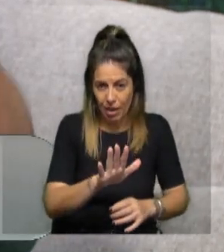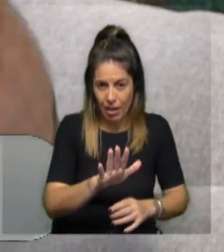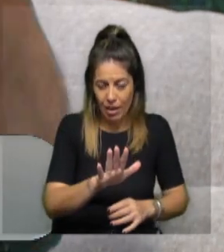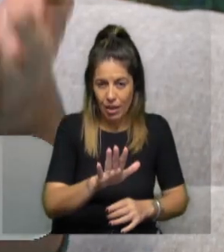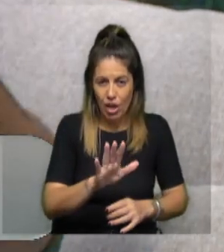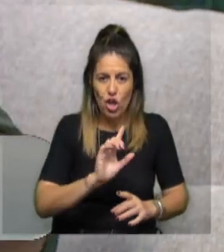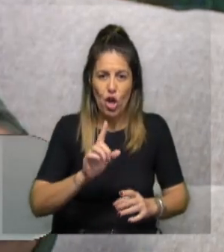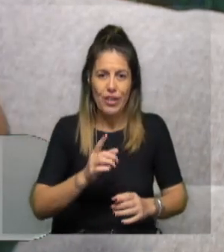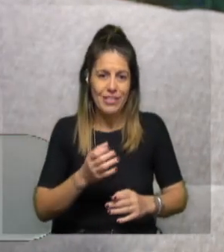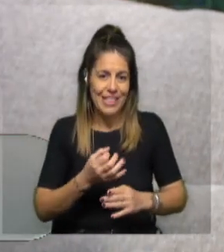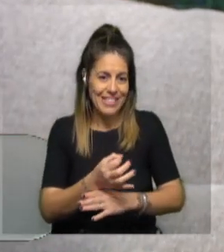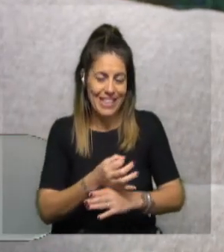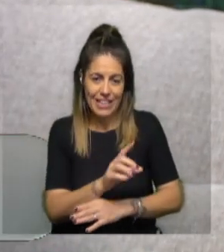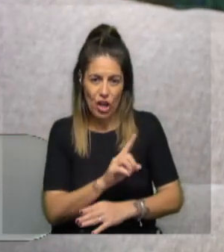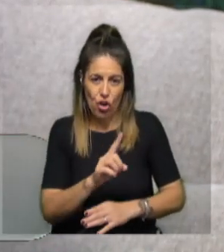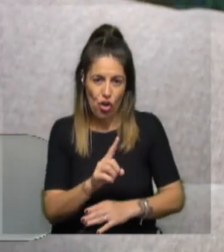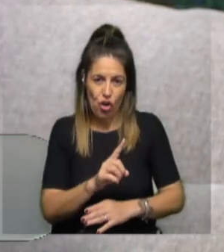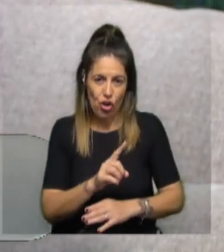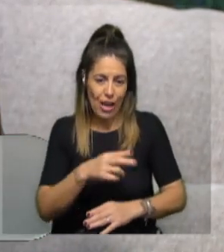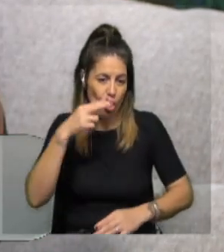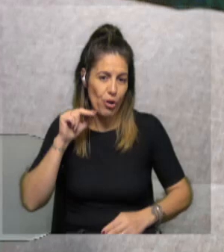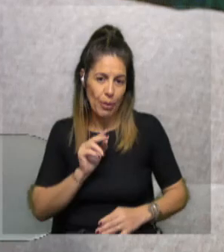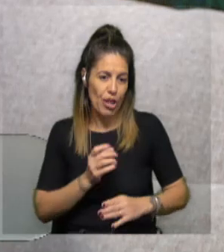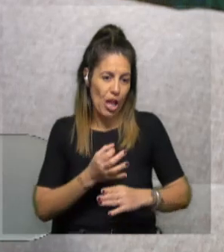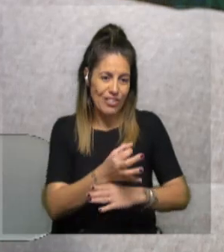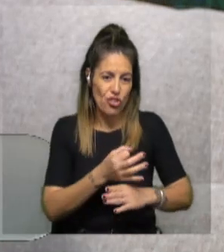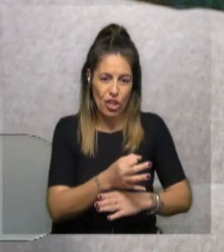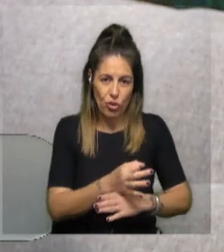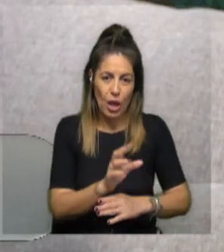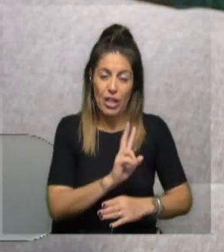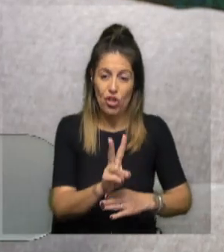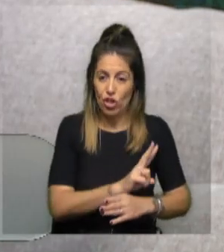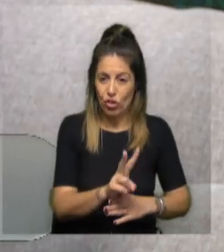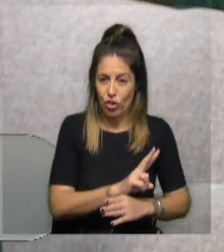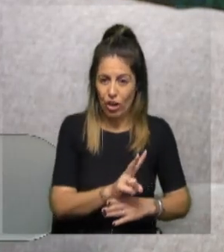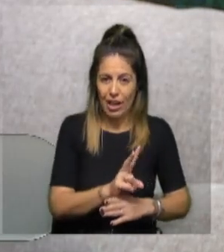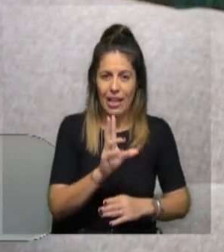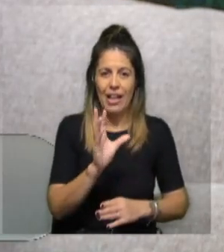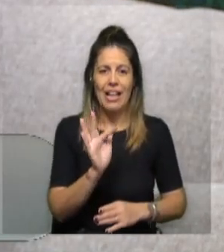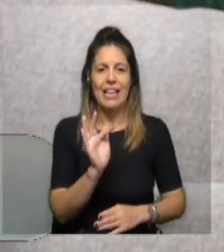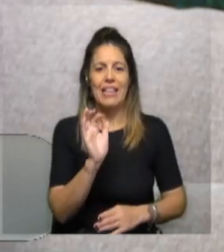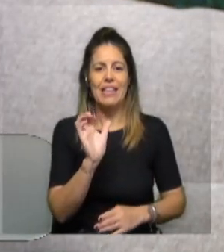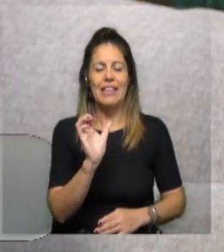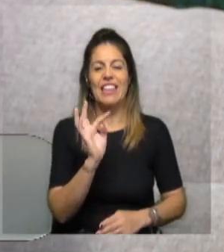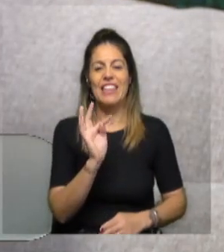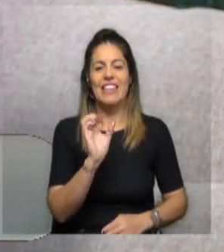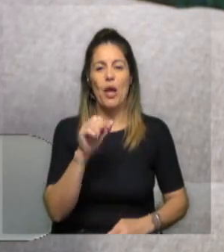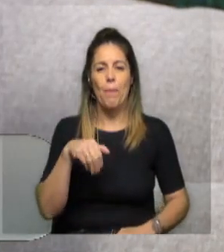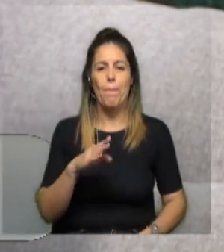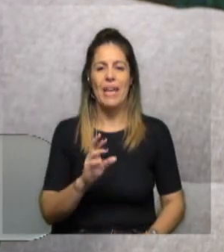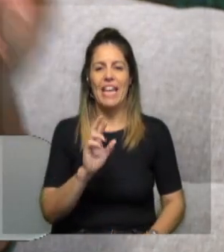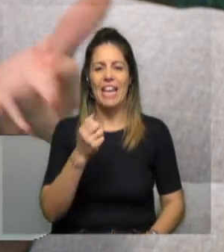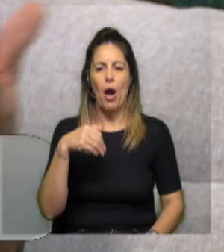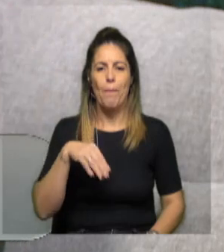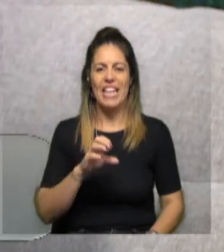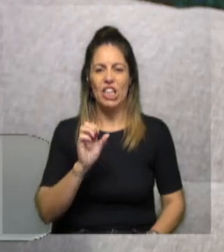no es educable, no se educa el temperamento. Pero tampoco se controla, es incontrolable. Eso lo dicen en las personas y demás.